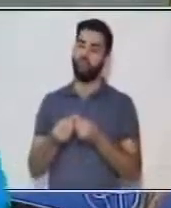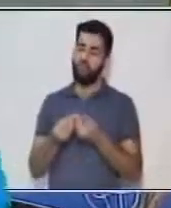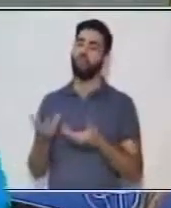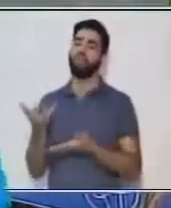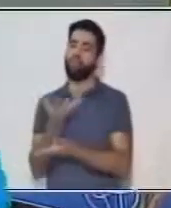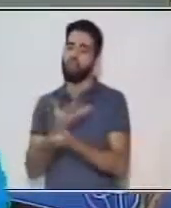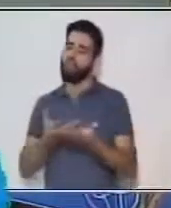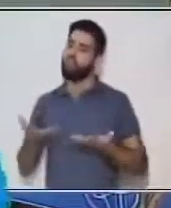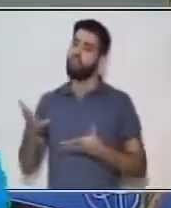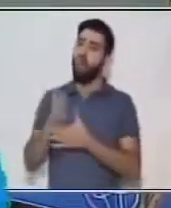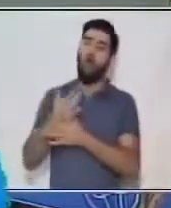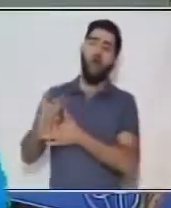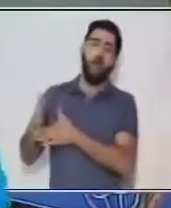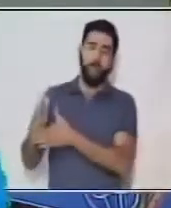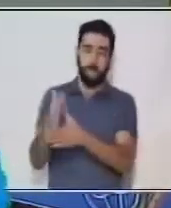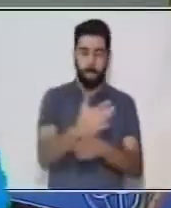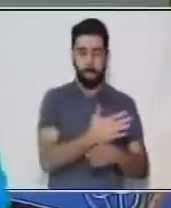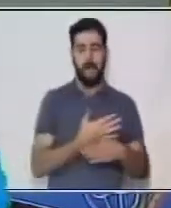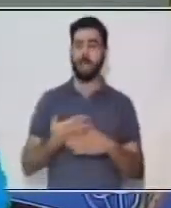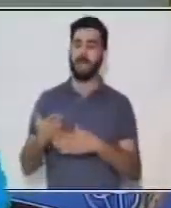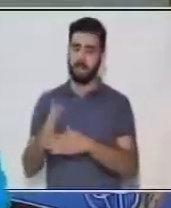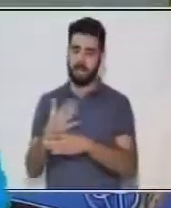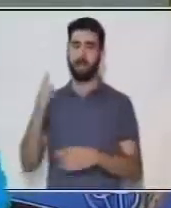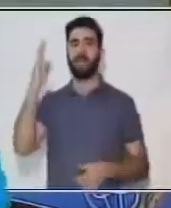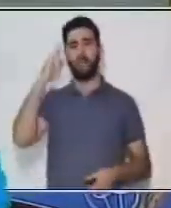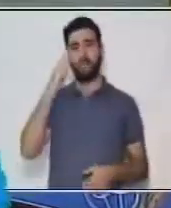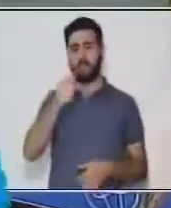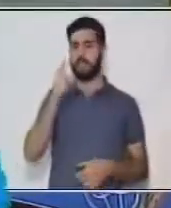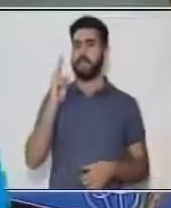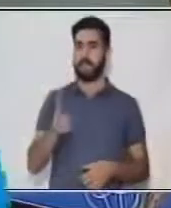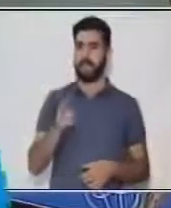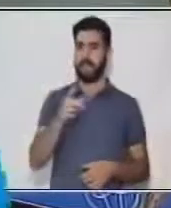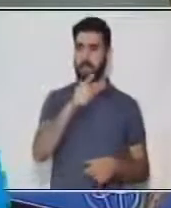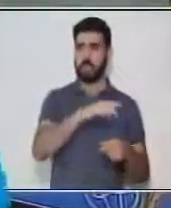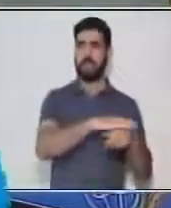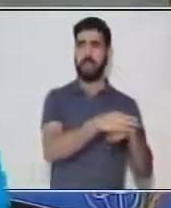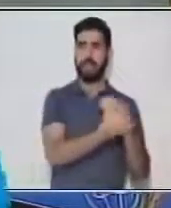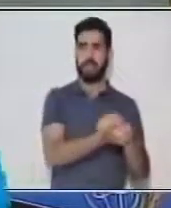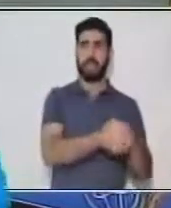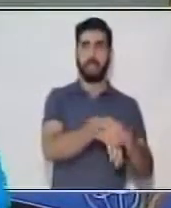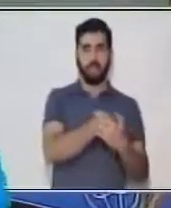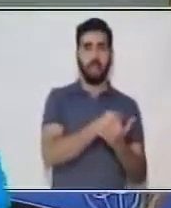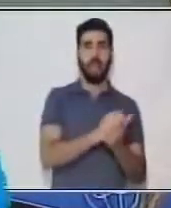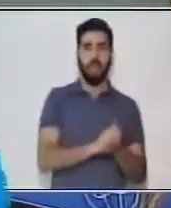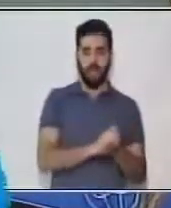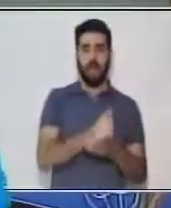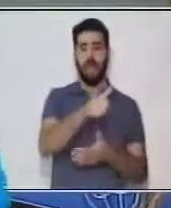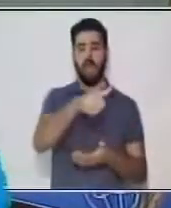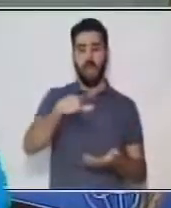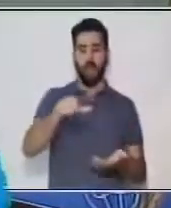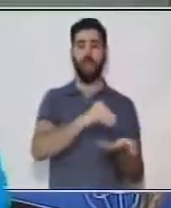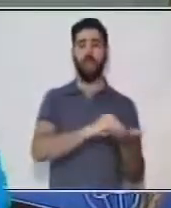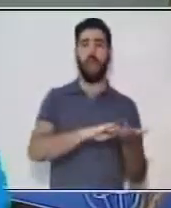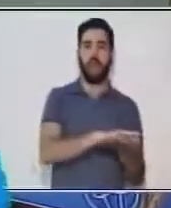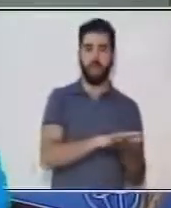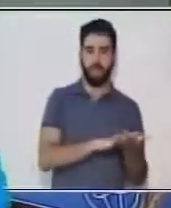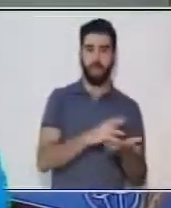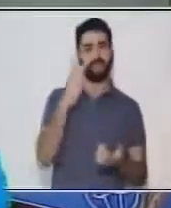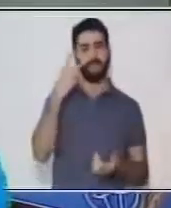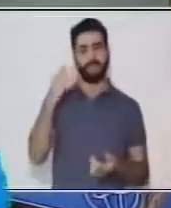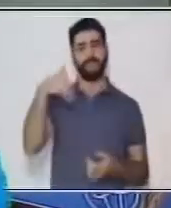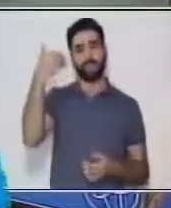que se te está pidiendo. Muy bien, espero que todo lo aprendido el día de hoy lo pongas en práctica y te